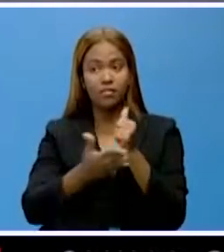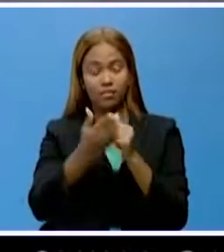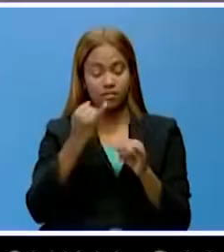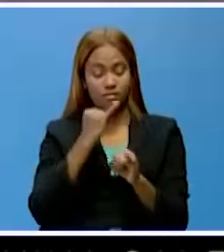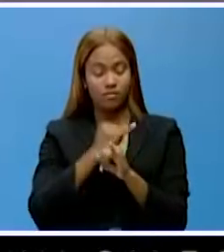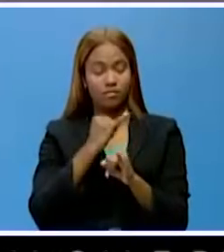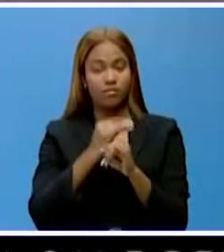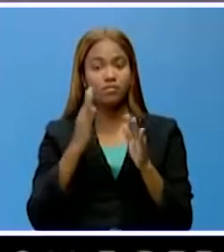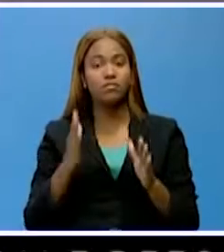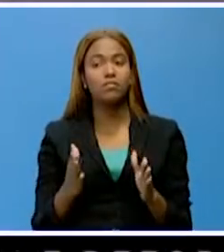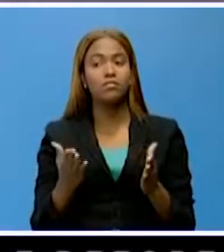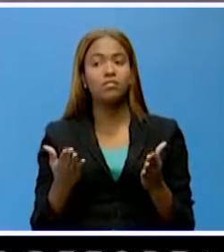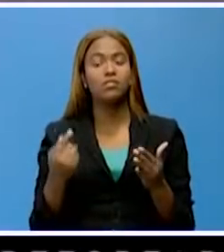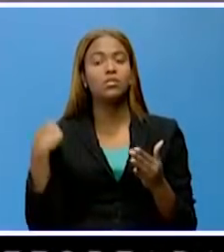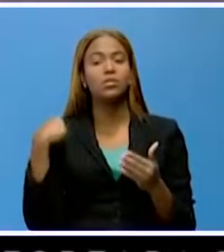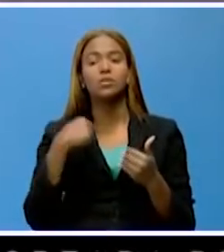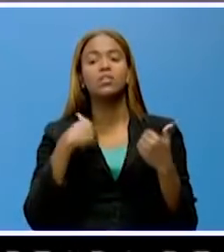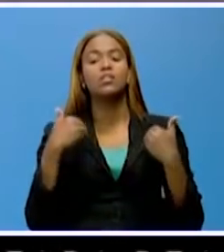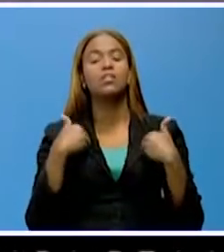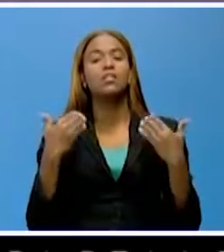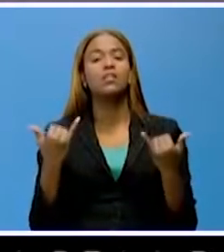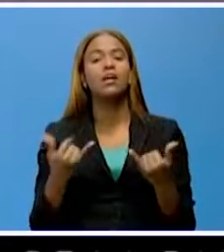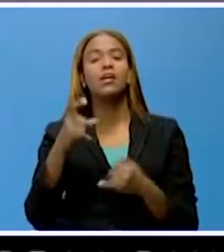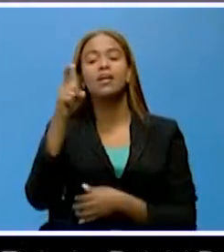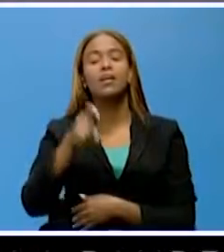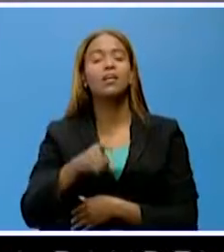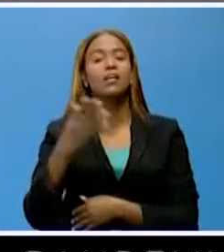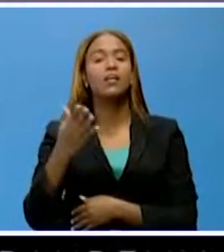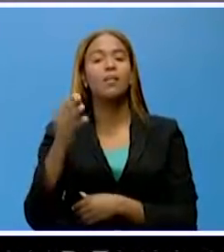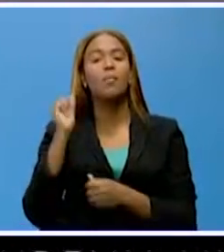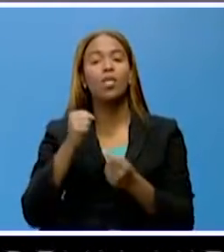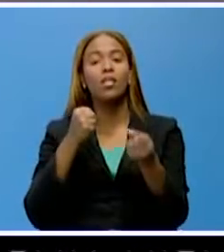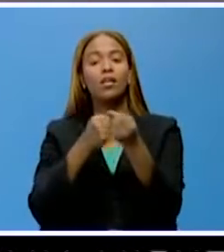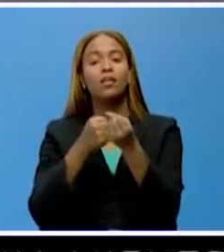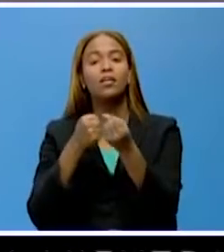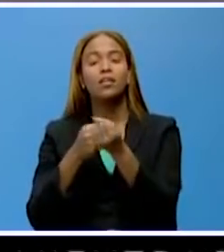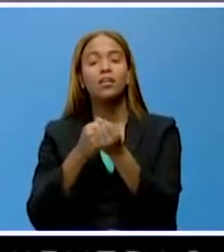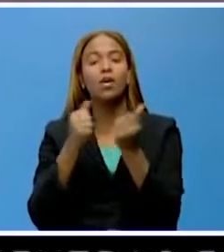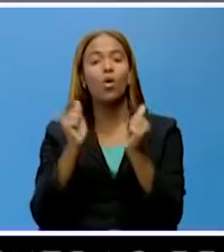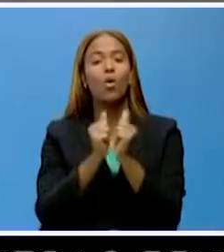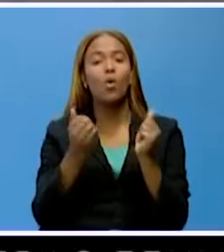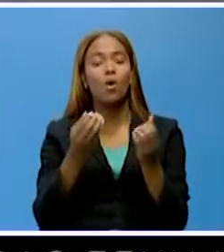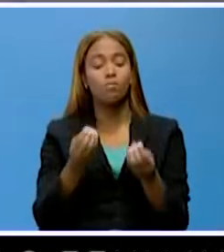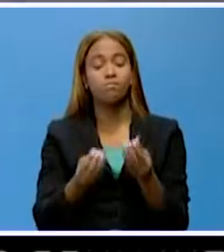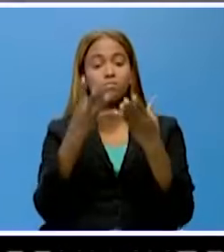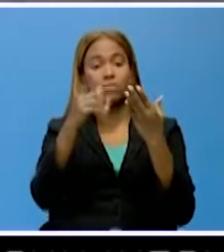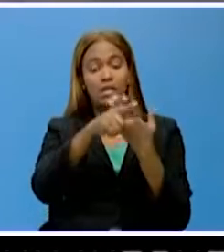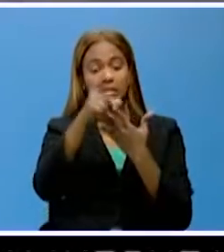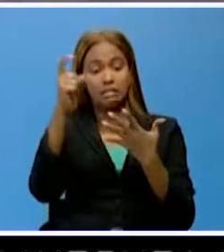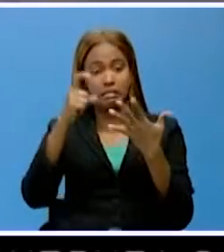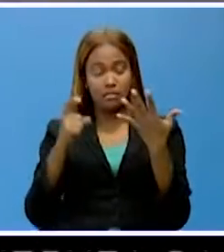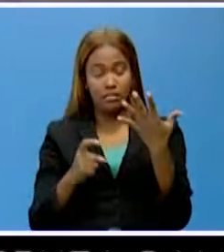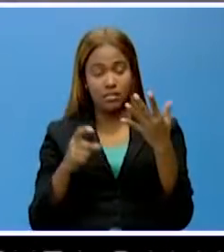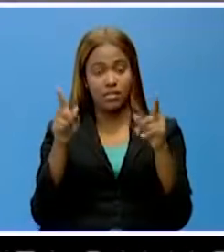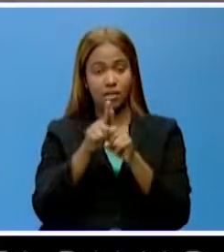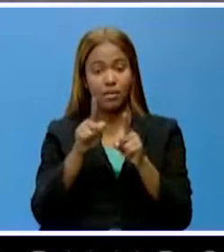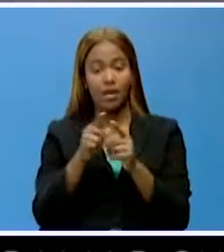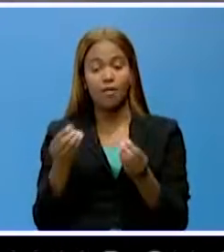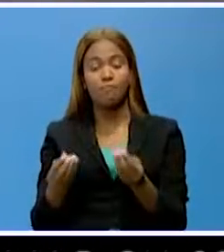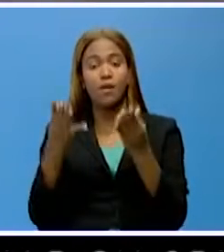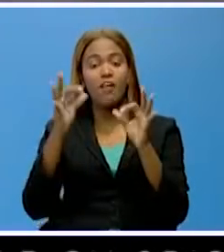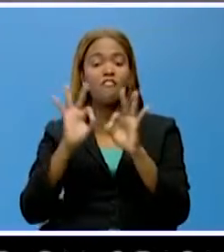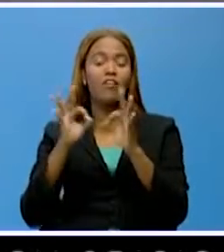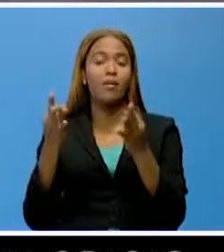instituciones están en la obligación de colaborar con el monto necesario y la cantidad